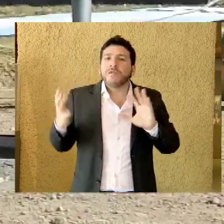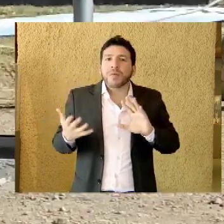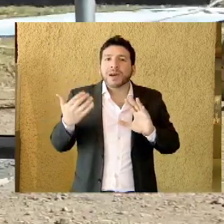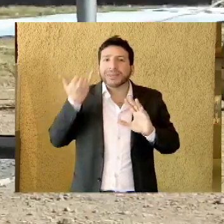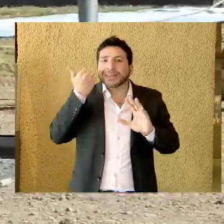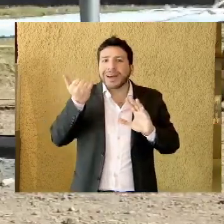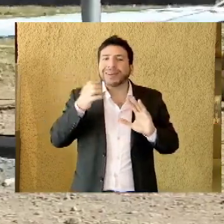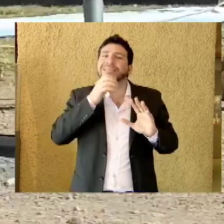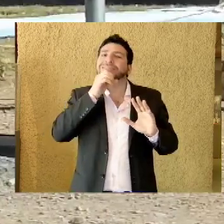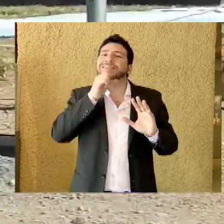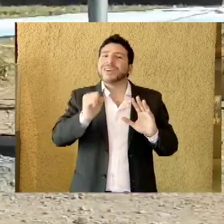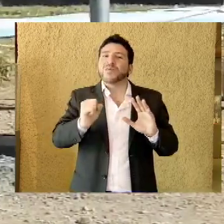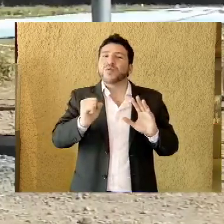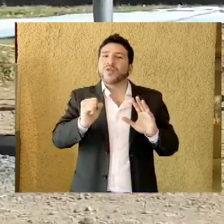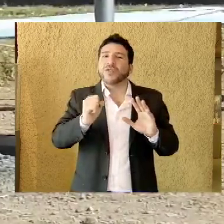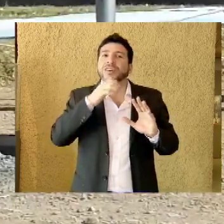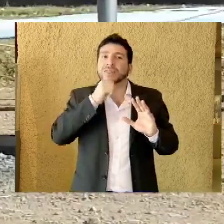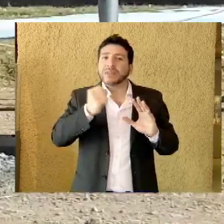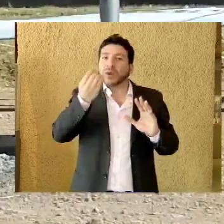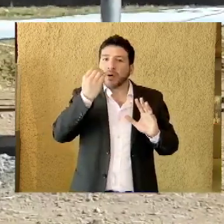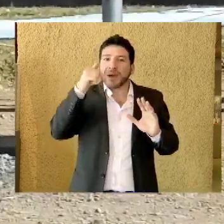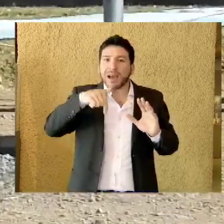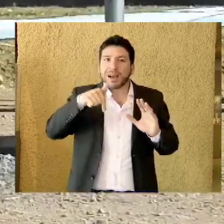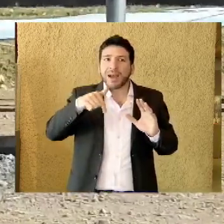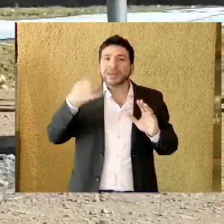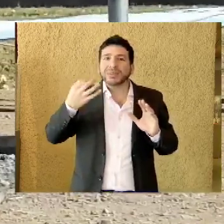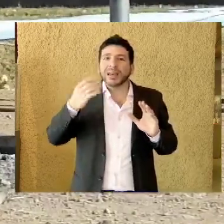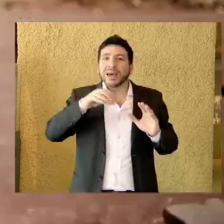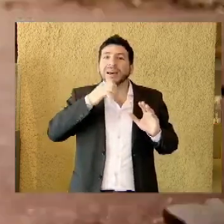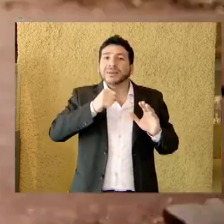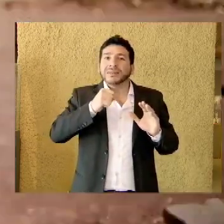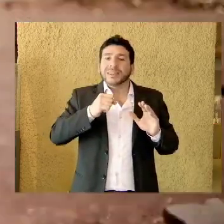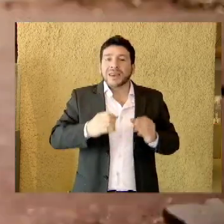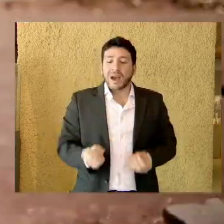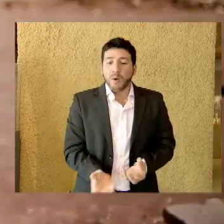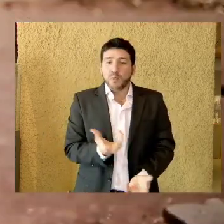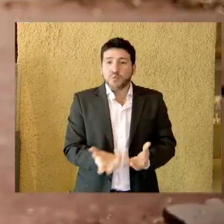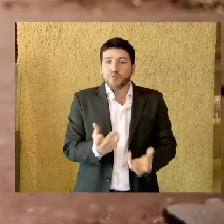hablando del chivito malargüino, en esta oportunidad asado a las llamas.